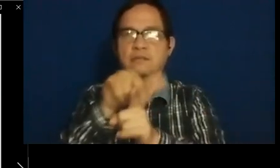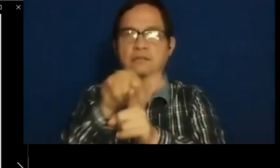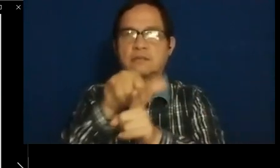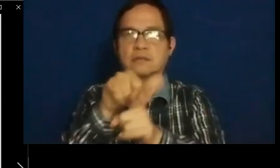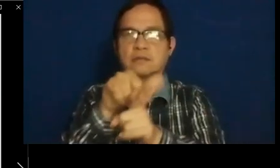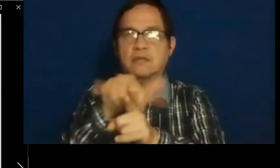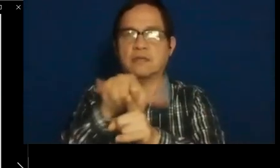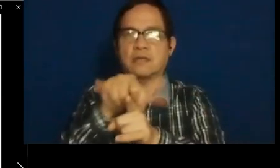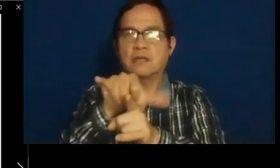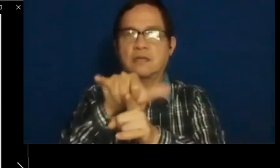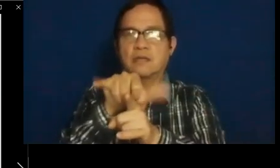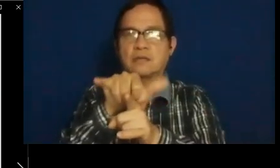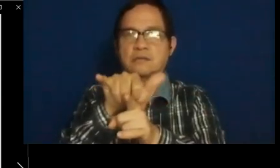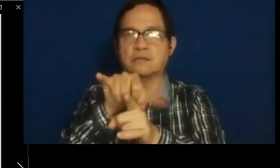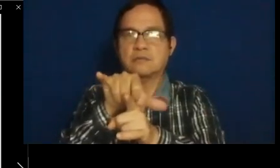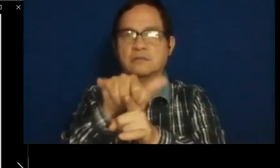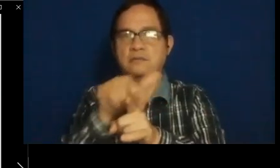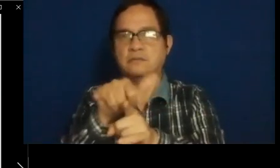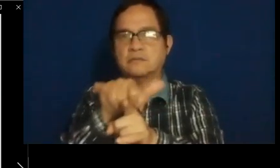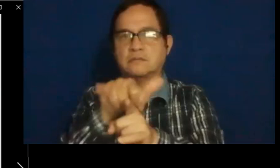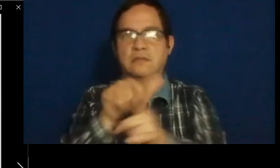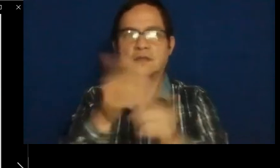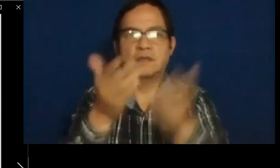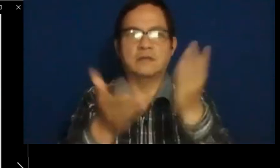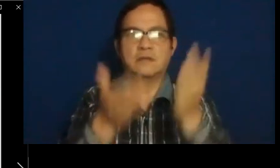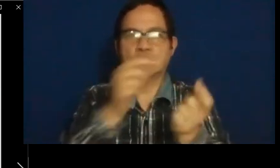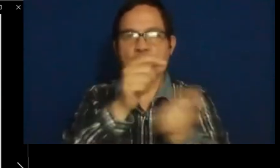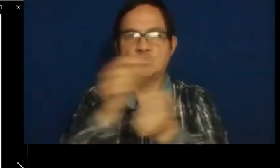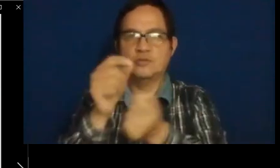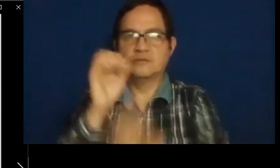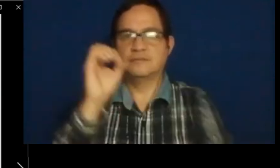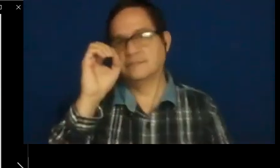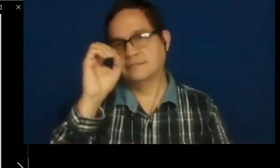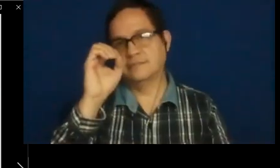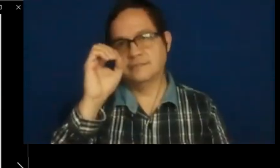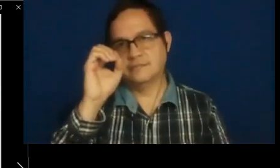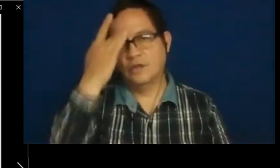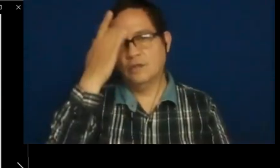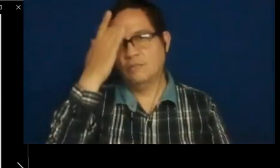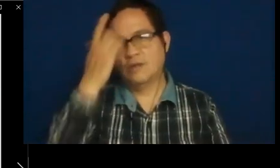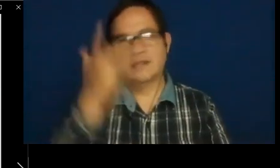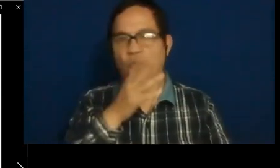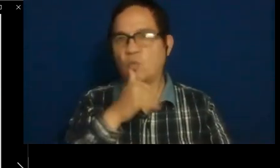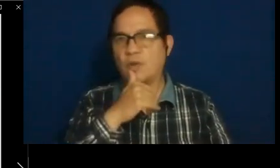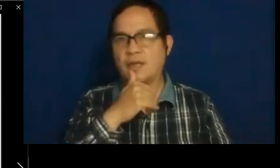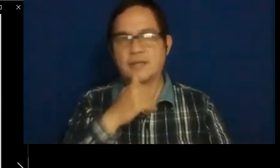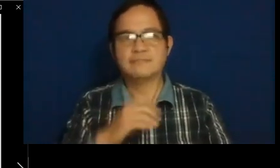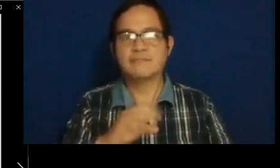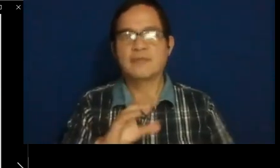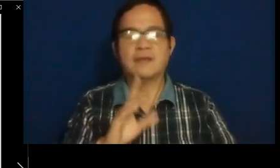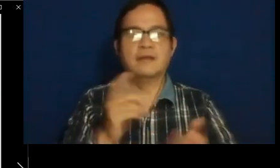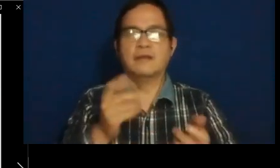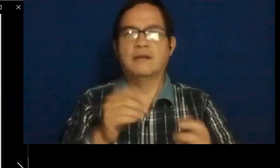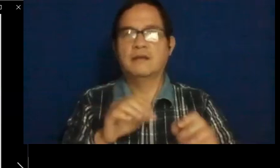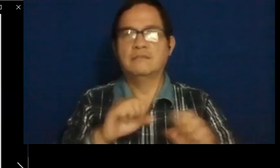en equilibrio la sumatoria va a igualarse a cero, ¿vale? Porque no se está desplazando en Y. Hay fuerzas, sí, pero no se